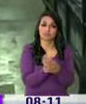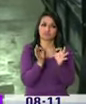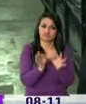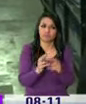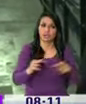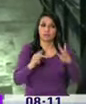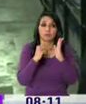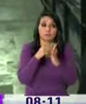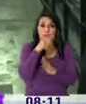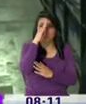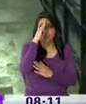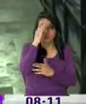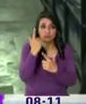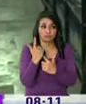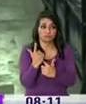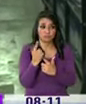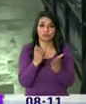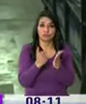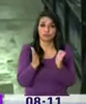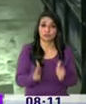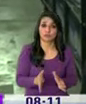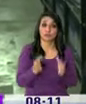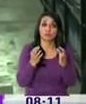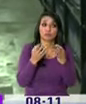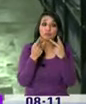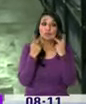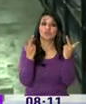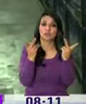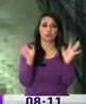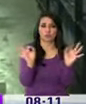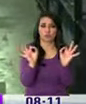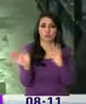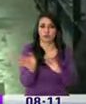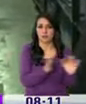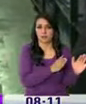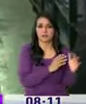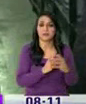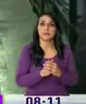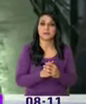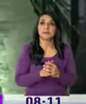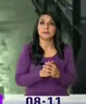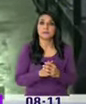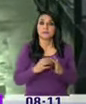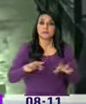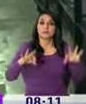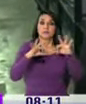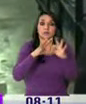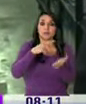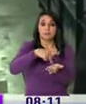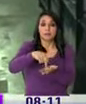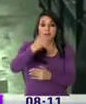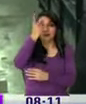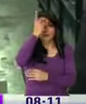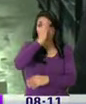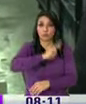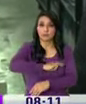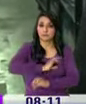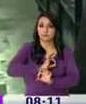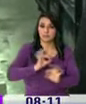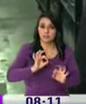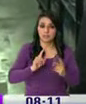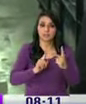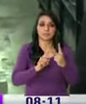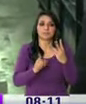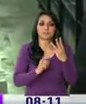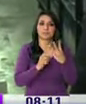sean policías, fuerzas armadas o servidores públicos relacionados con tránsito. Uno de los más importantes es no adeudar al municipio y finalmente el